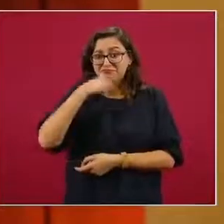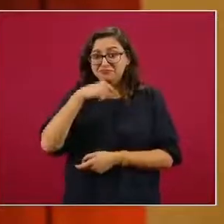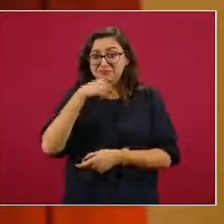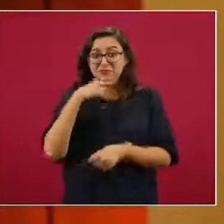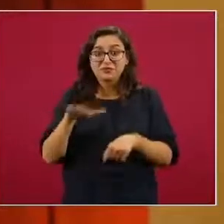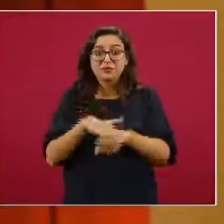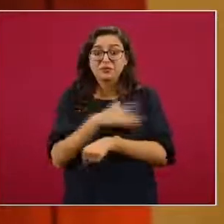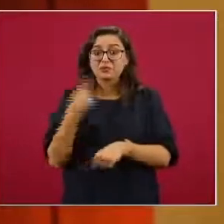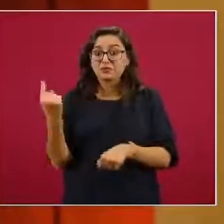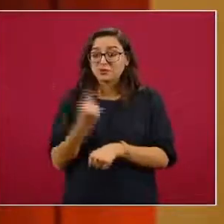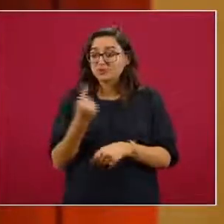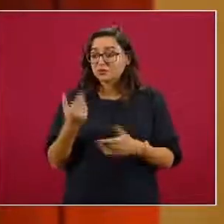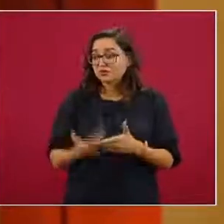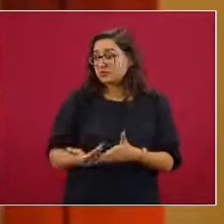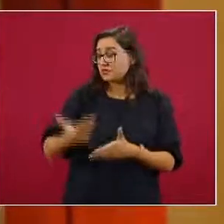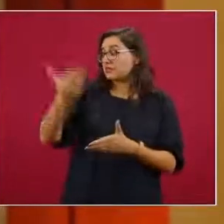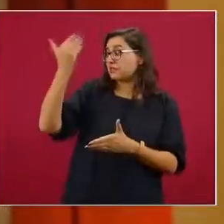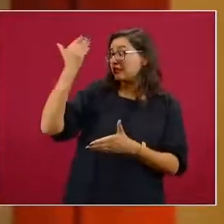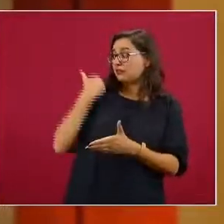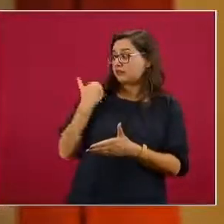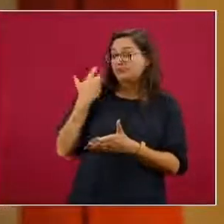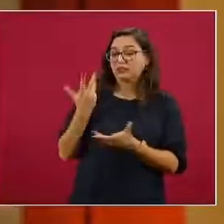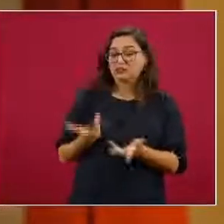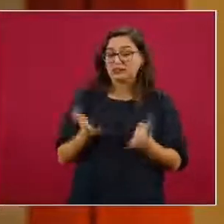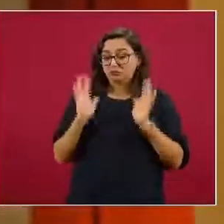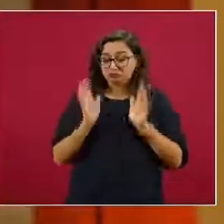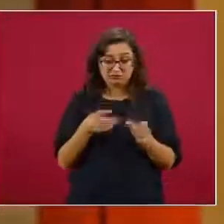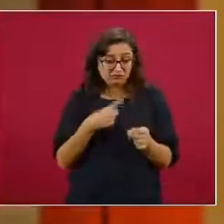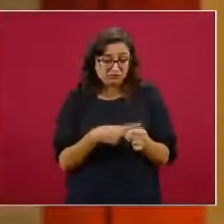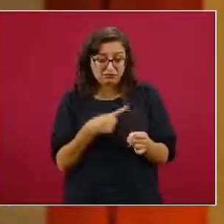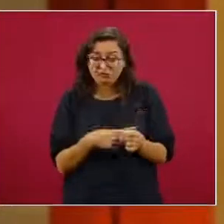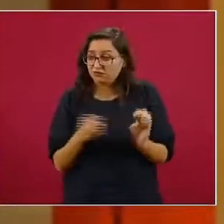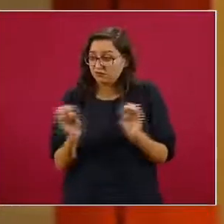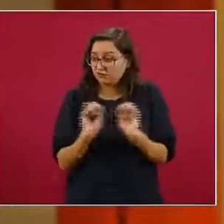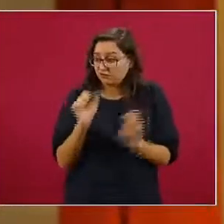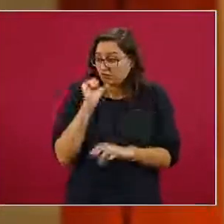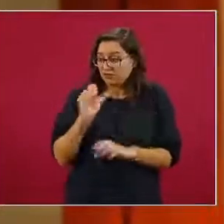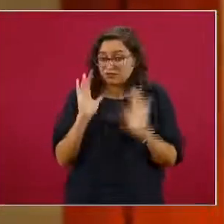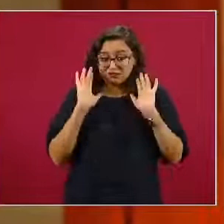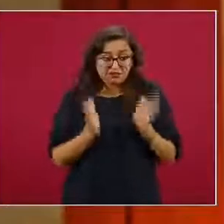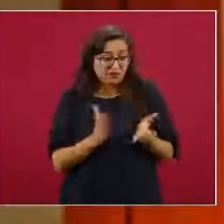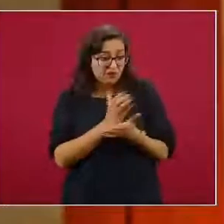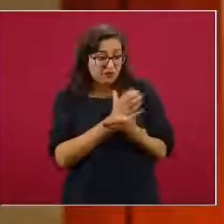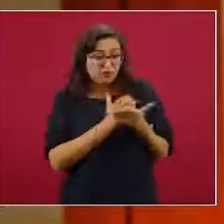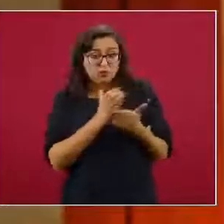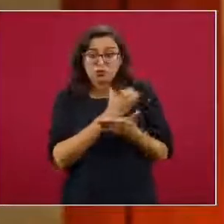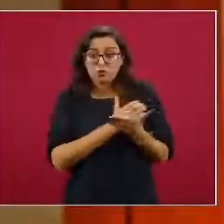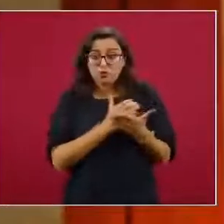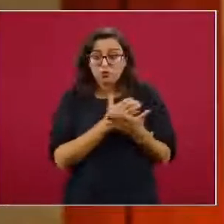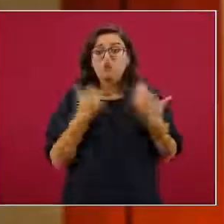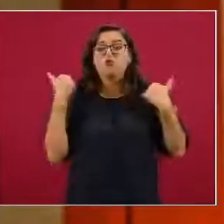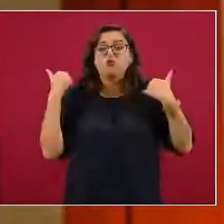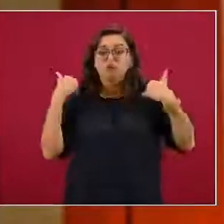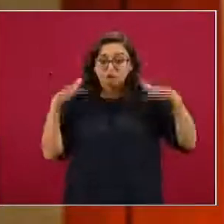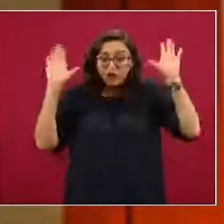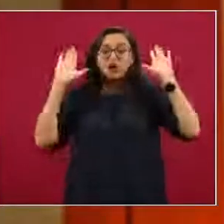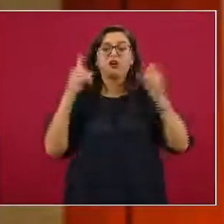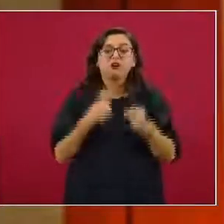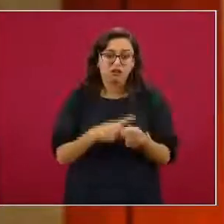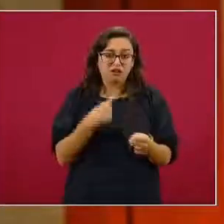casos, excepto de los últimos 15 días, ya no son casos. Lo que tiene es la memoria de que tuvieron una